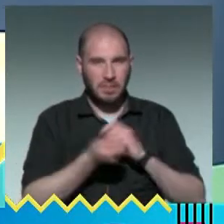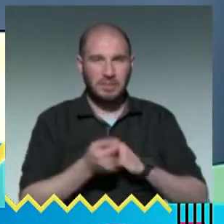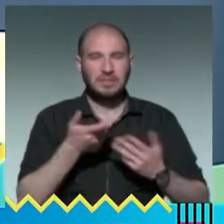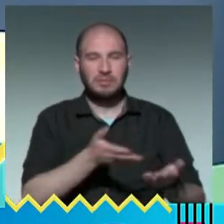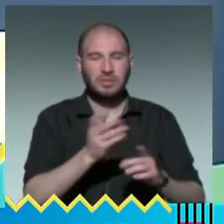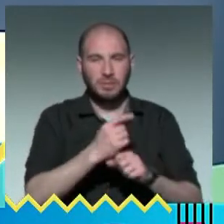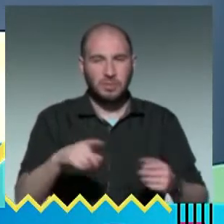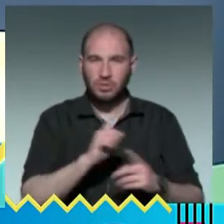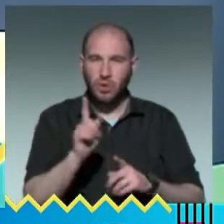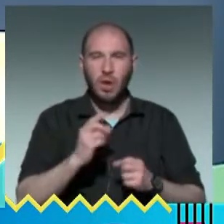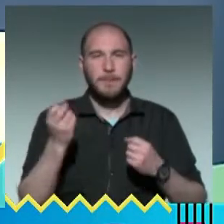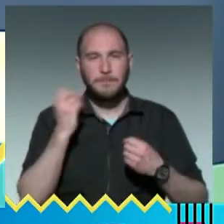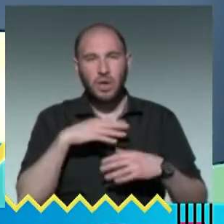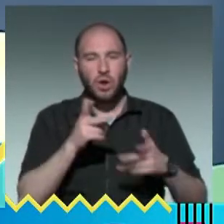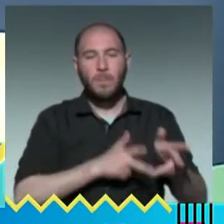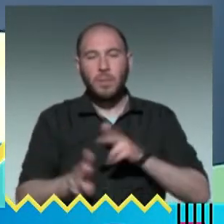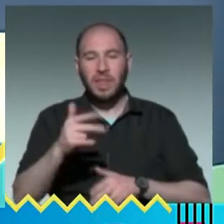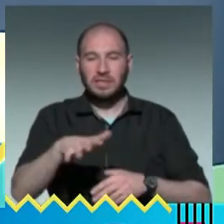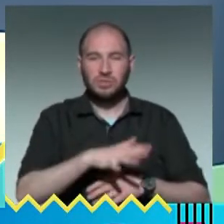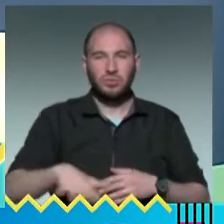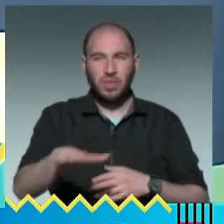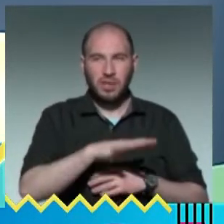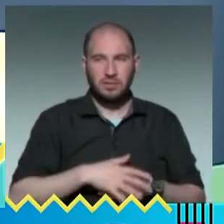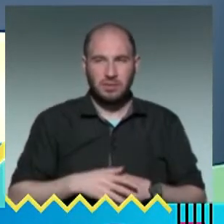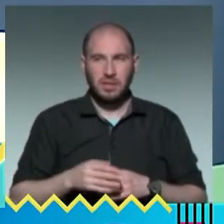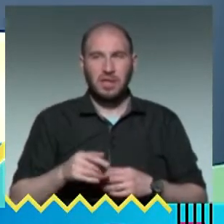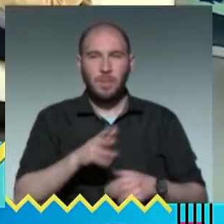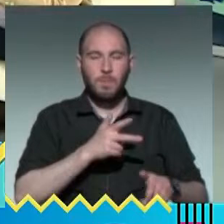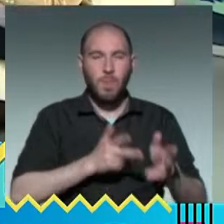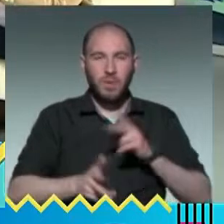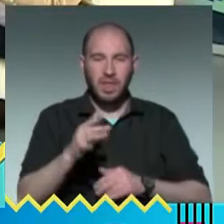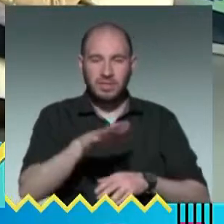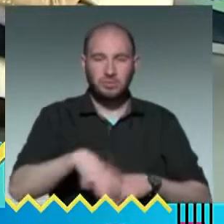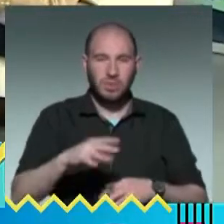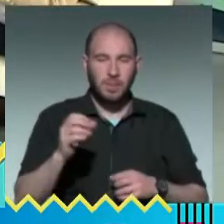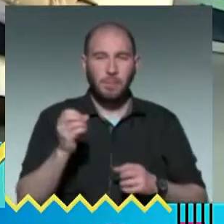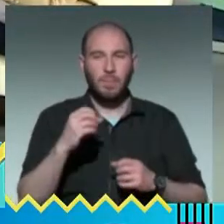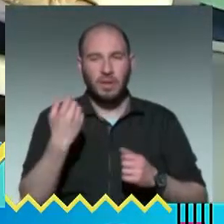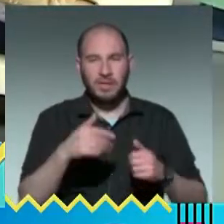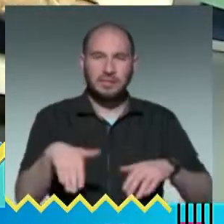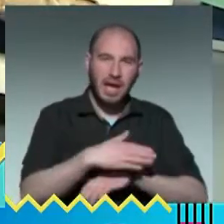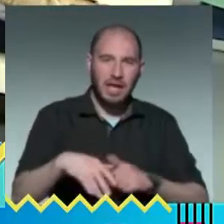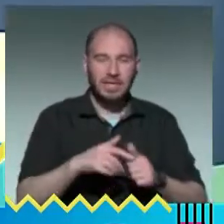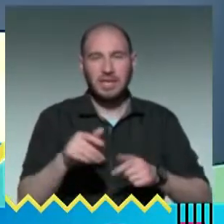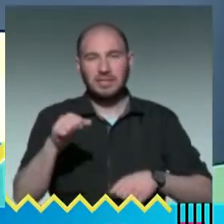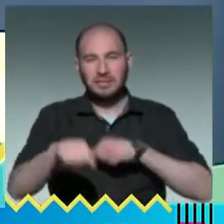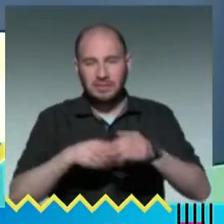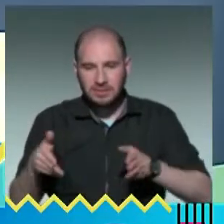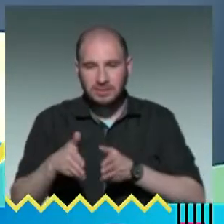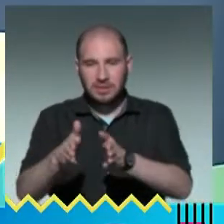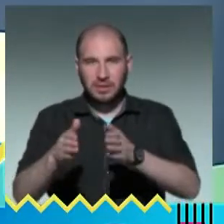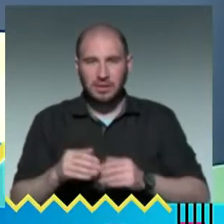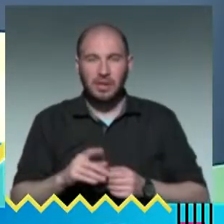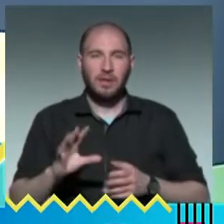de transporte, mejorar la movilidad urbana. Y mejorar la movilidad urbana importa tener calles, bicisendas,